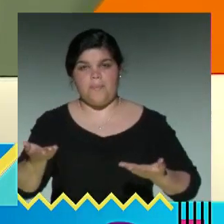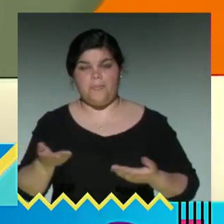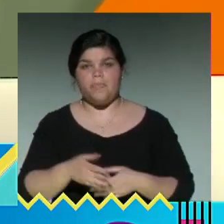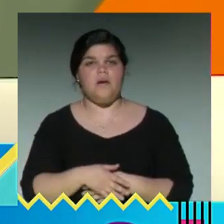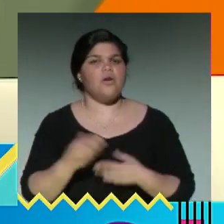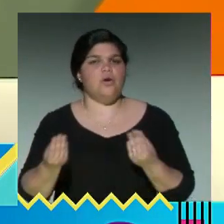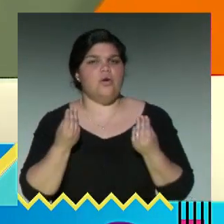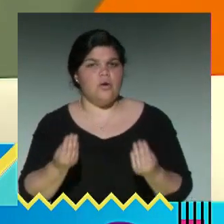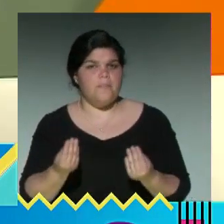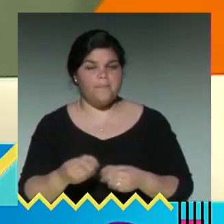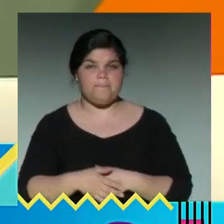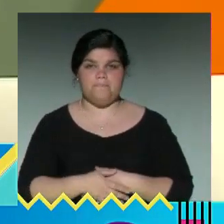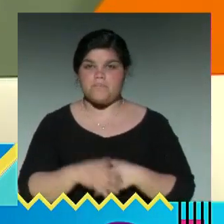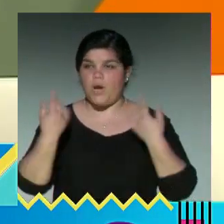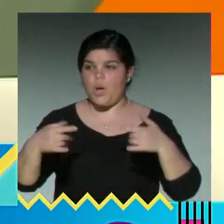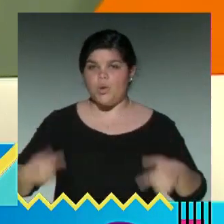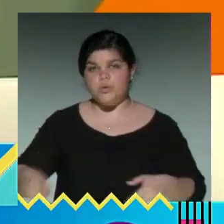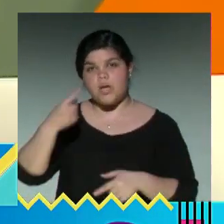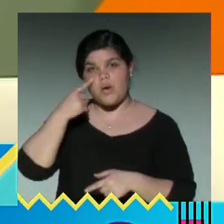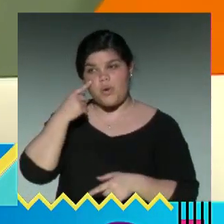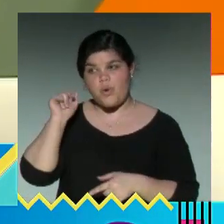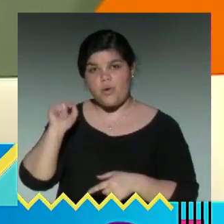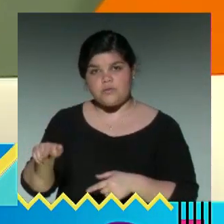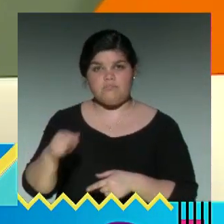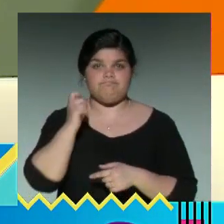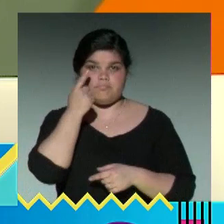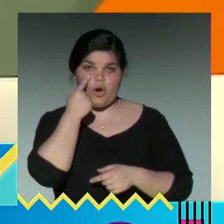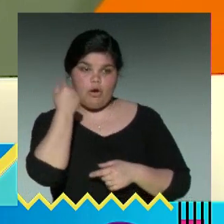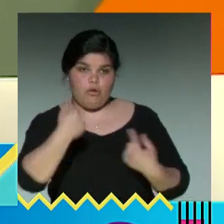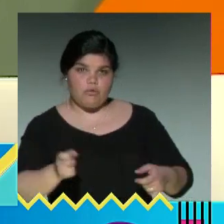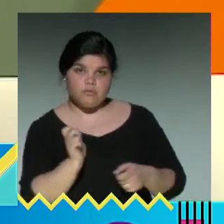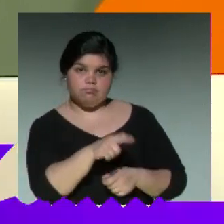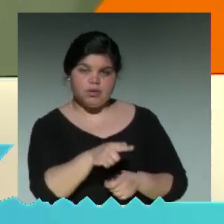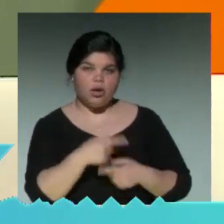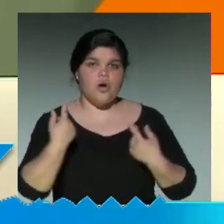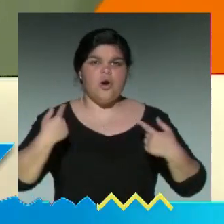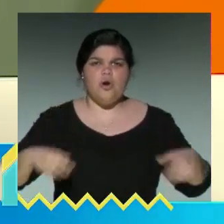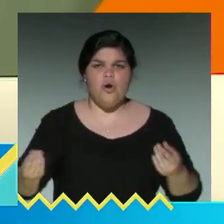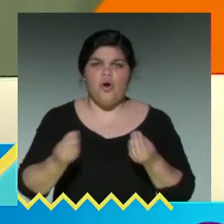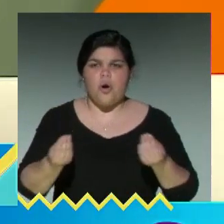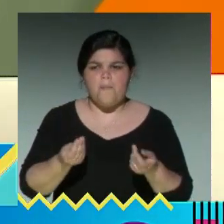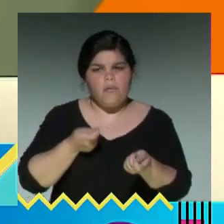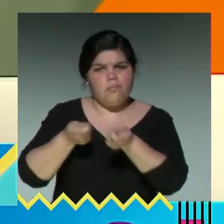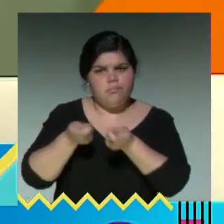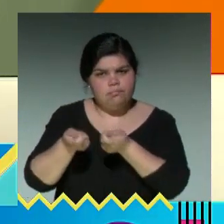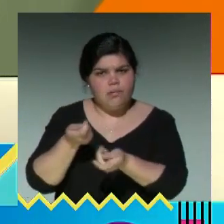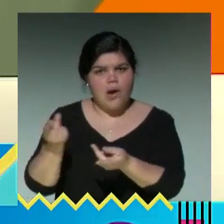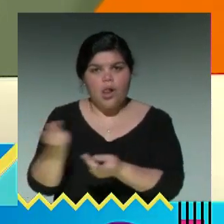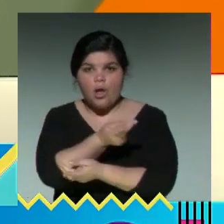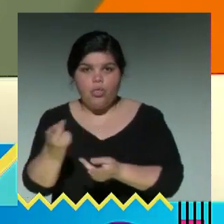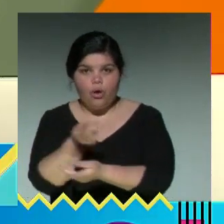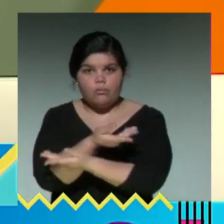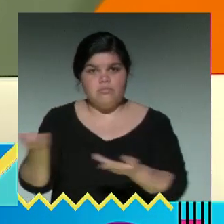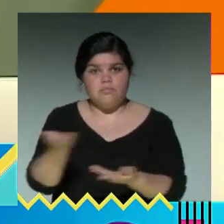los distintos saberes que hay en juego en esa relación y cómo se gestiona el conocimiento para resolver un problema puntualmente en